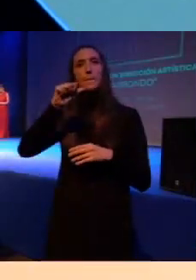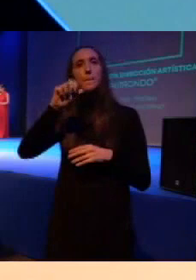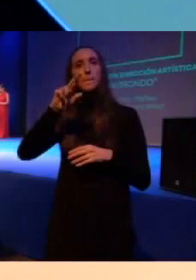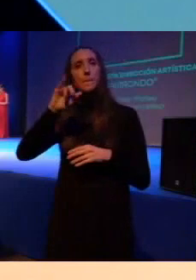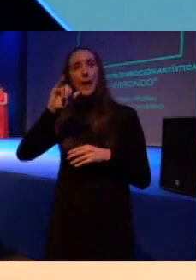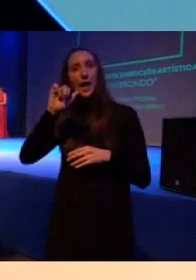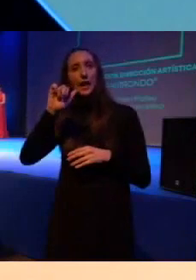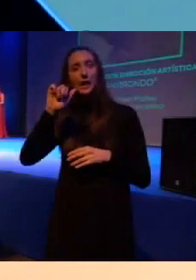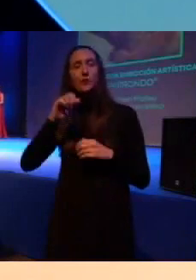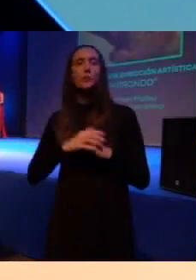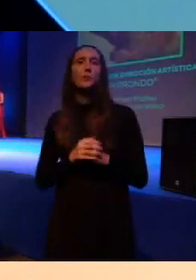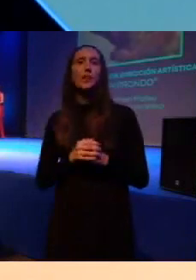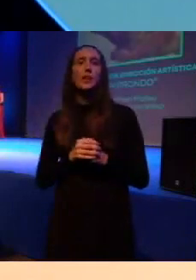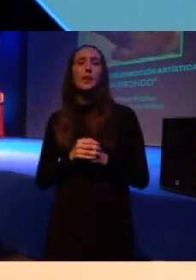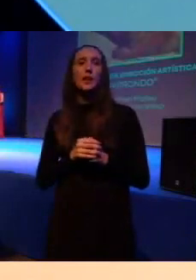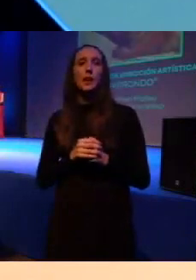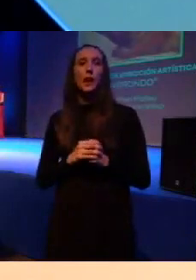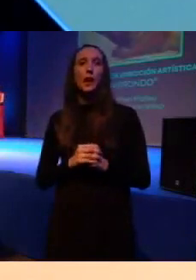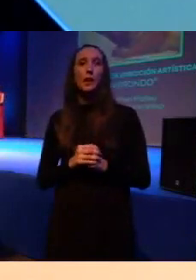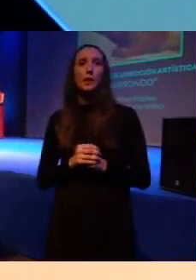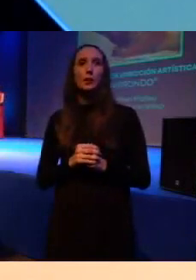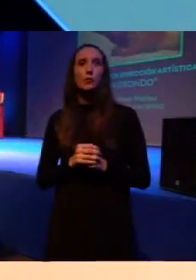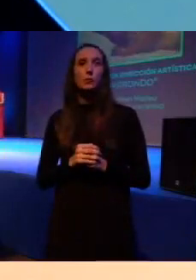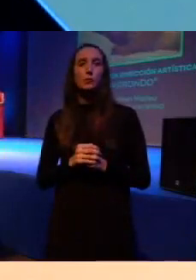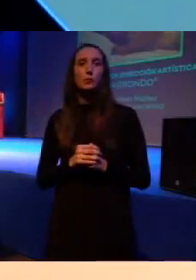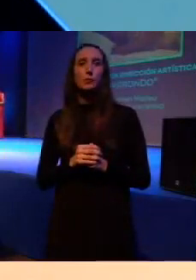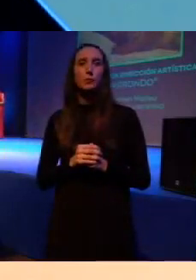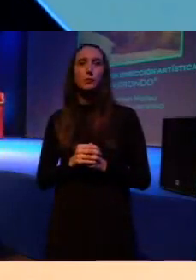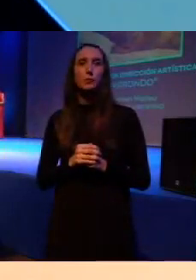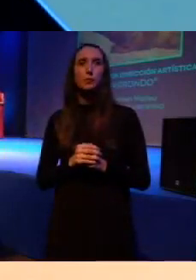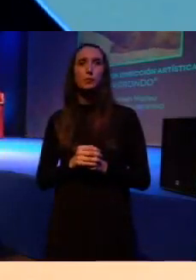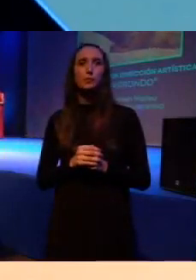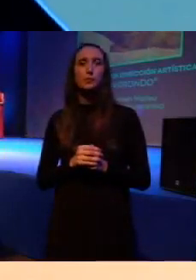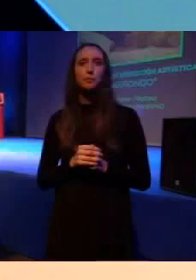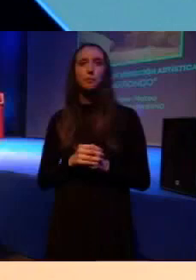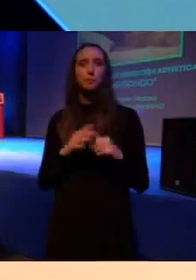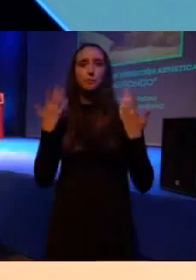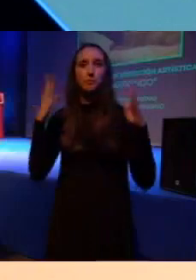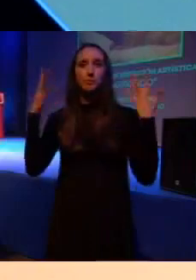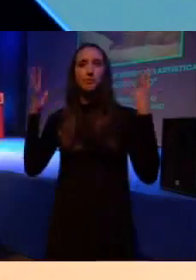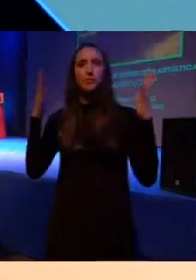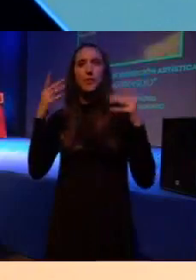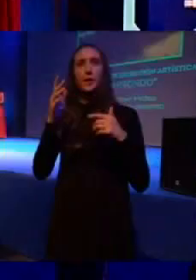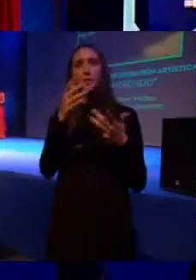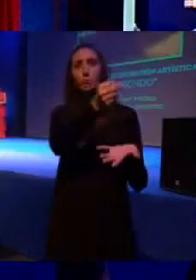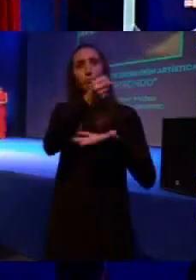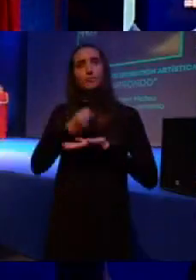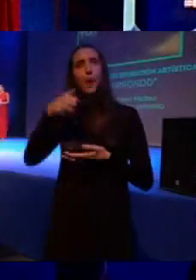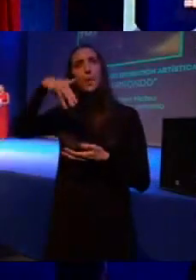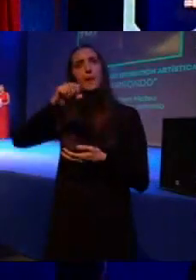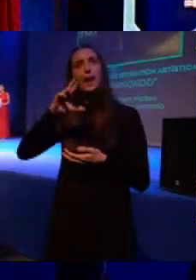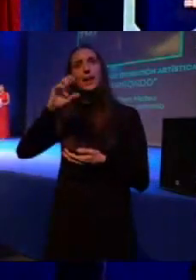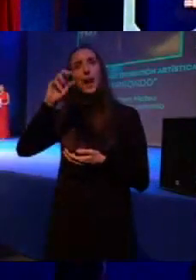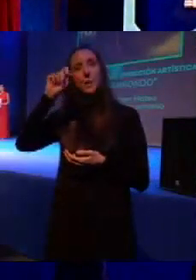Carmen Metó por los Veranos de Invierno. Y recoge el premio Mari Carmen